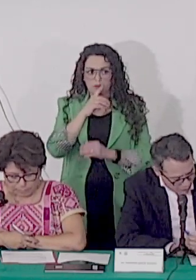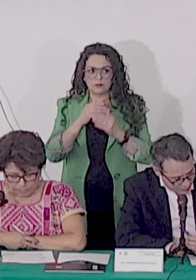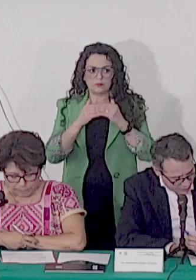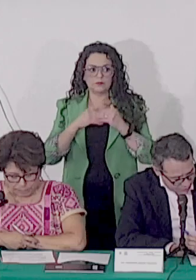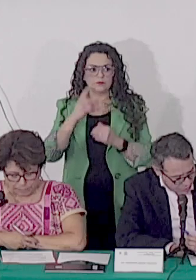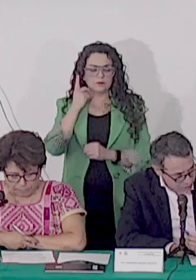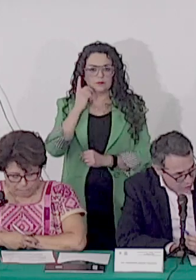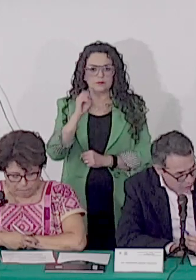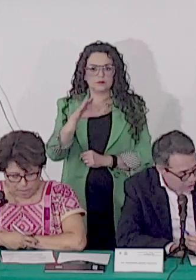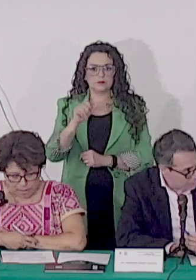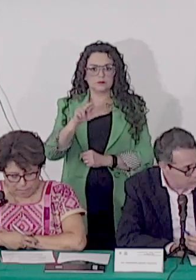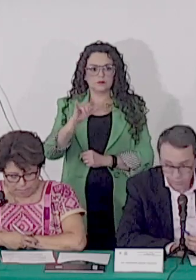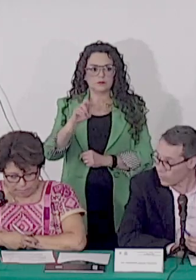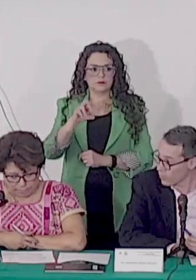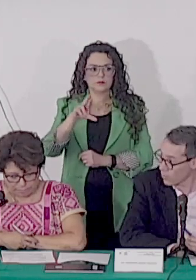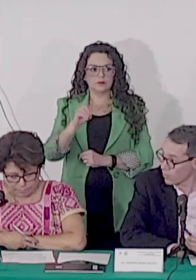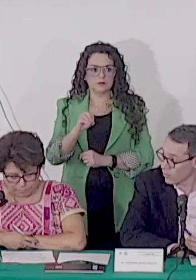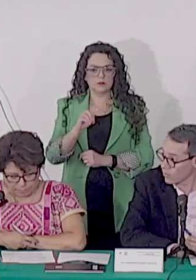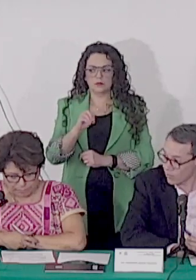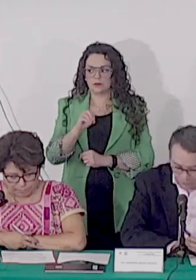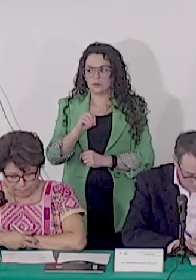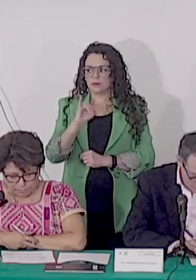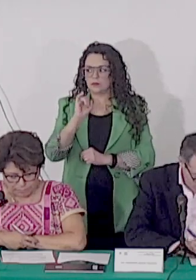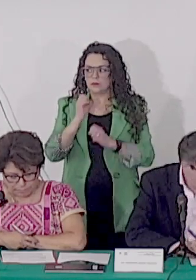Diputado Omar Alejandro García Loria.